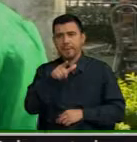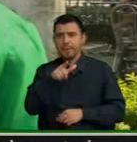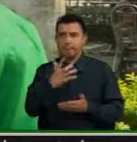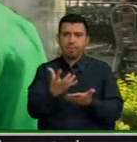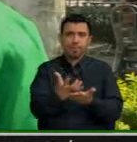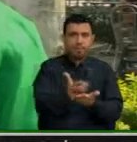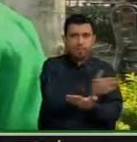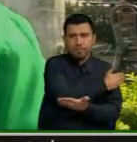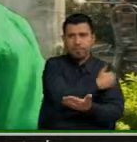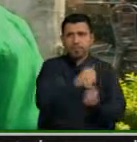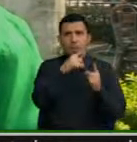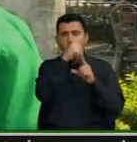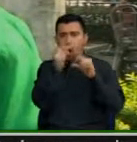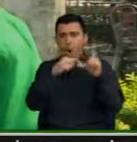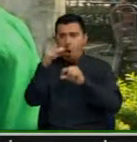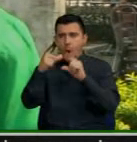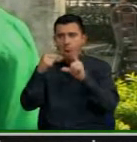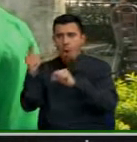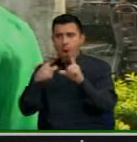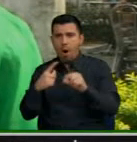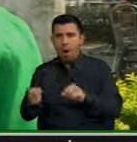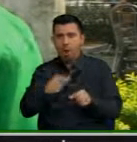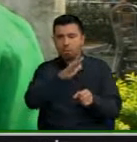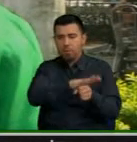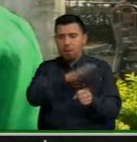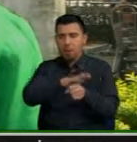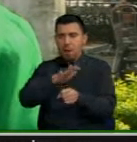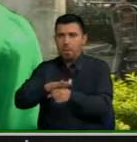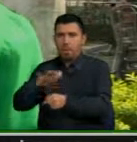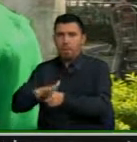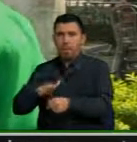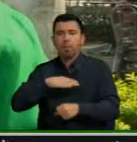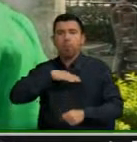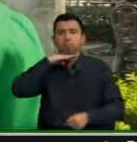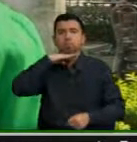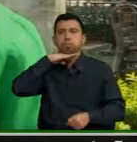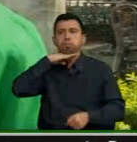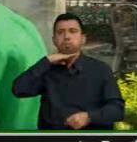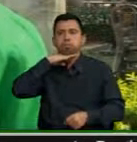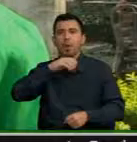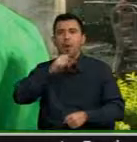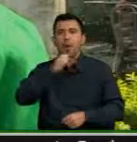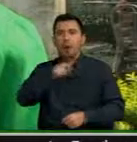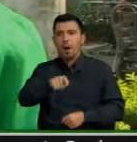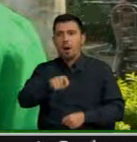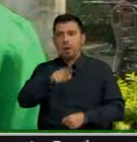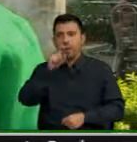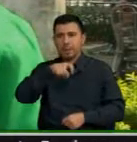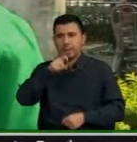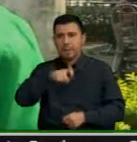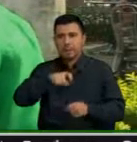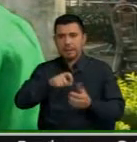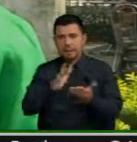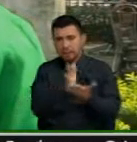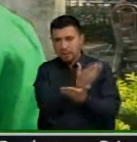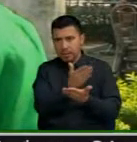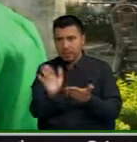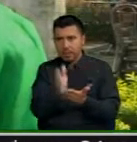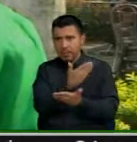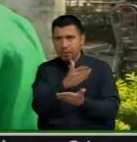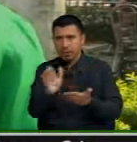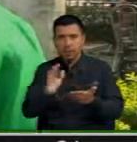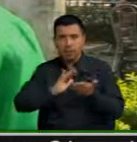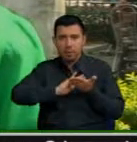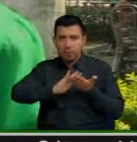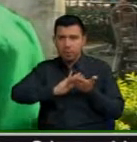lluvias fuertes, puede generar unos daños ambientales y daños físicos, y por eso estamos trabajando de manera muy articulada, escuchando a los técnicos y a los expertos para